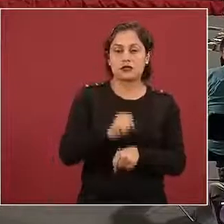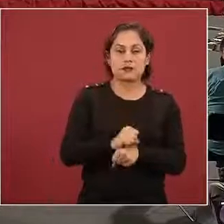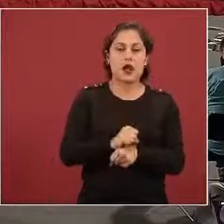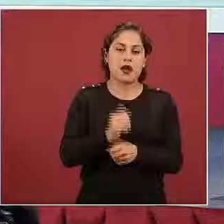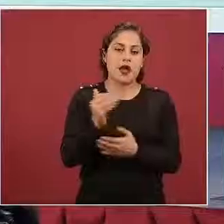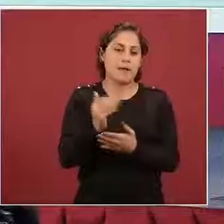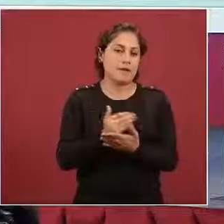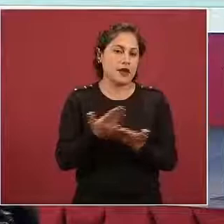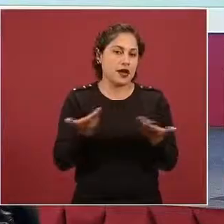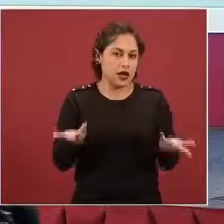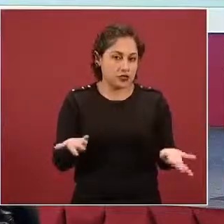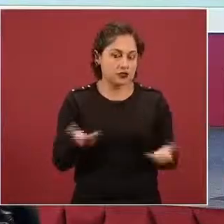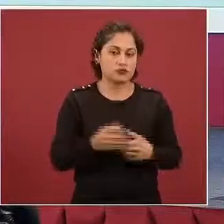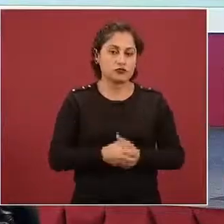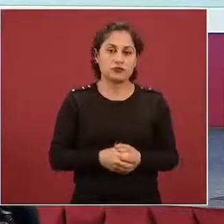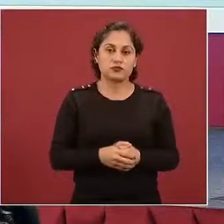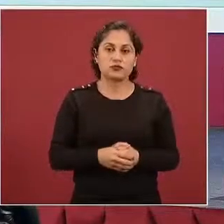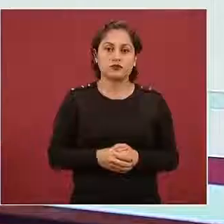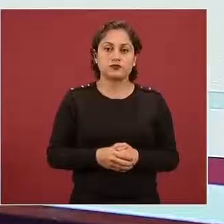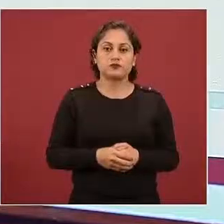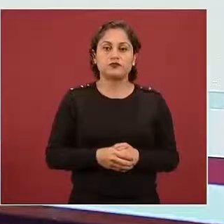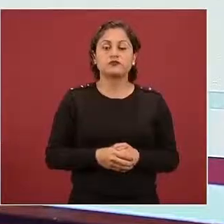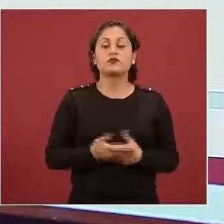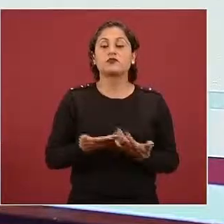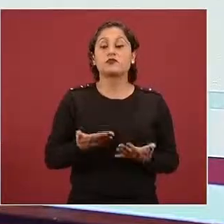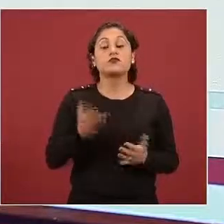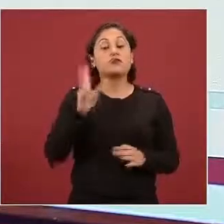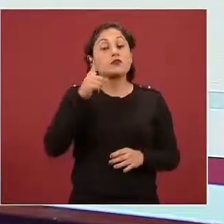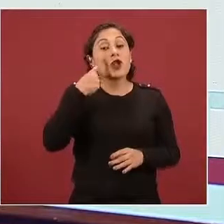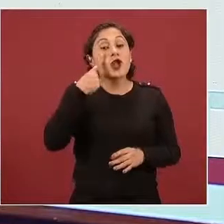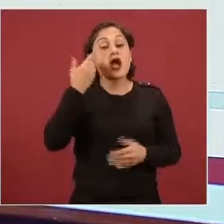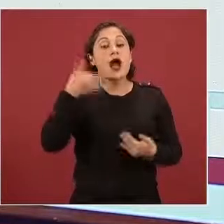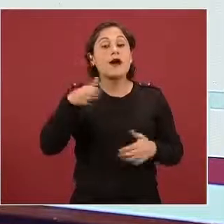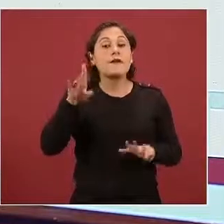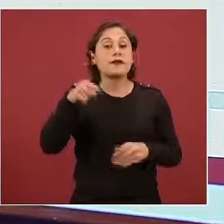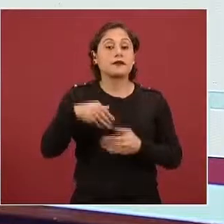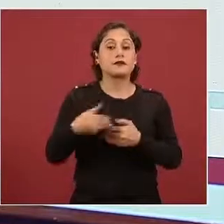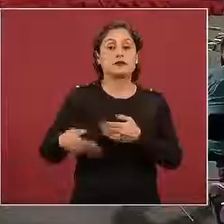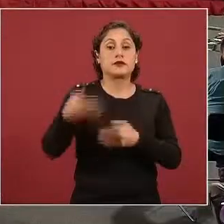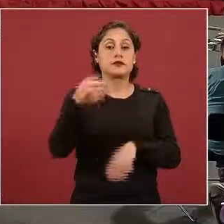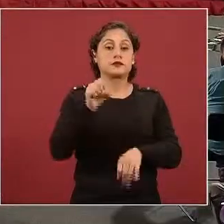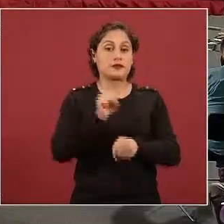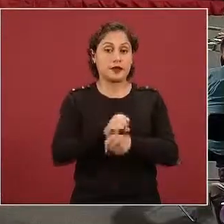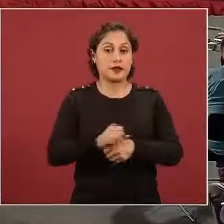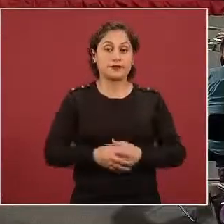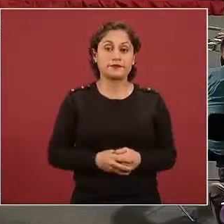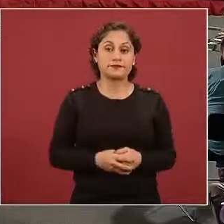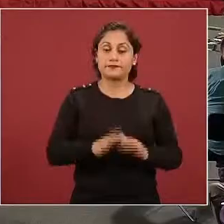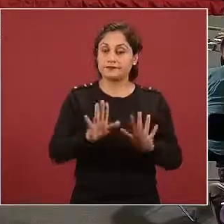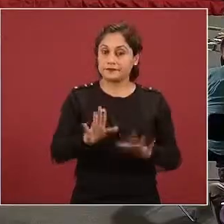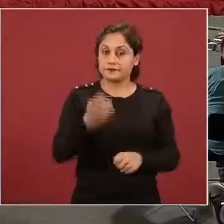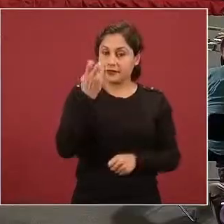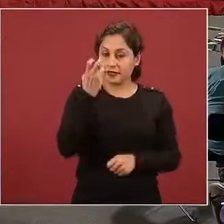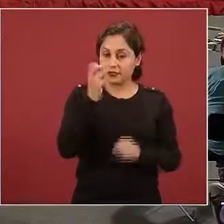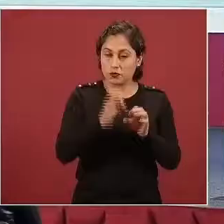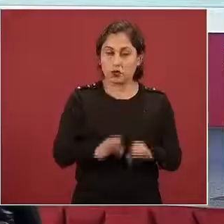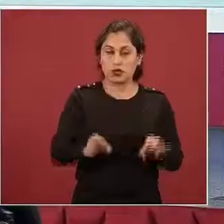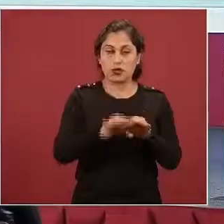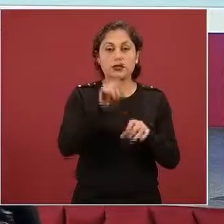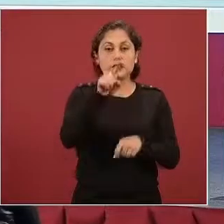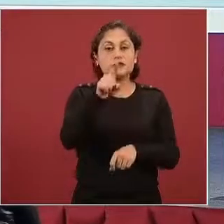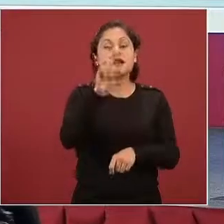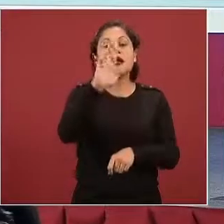Vamos a ver, los datos irán mostrando la situación. Recuerden que siempre hay que considerar que las predicciones no